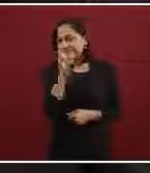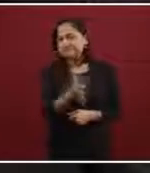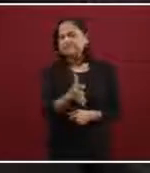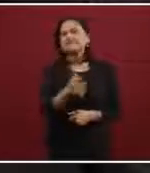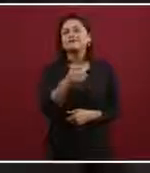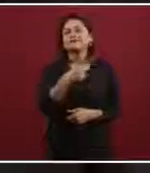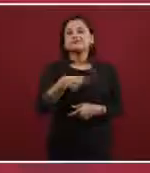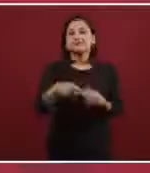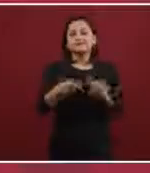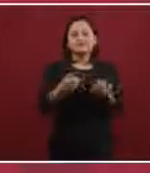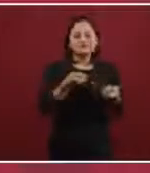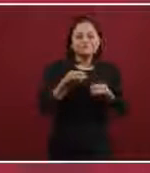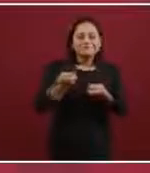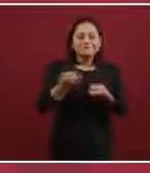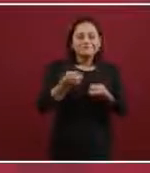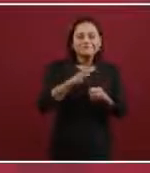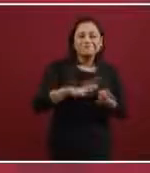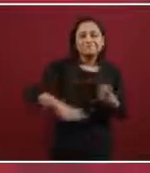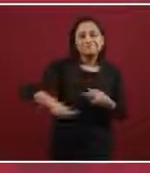violencia